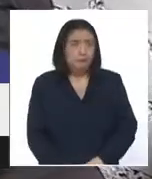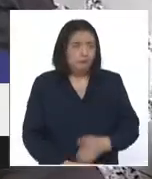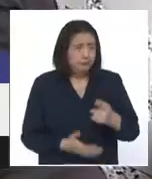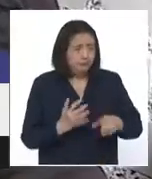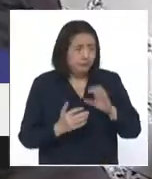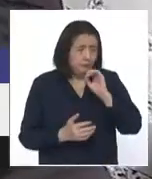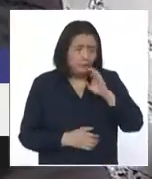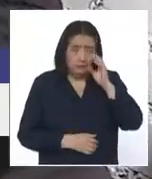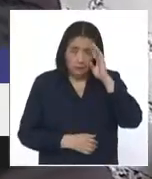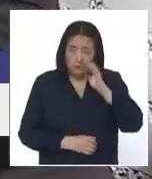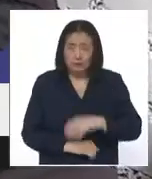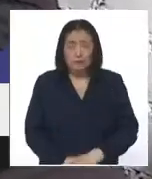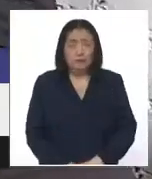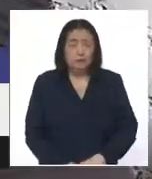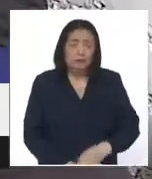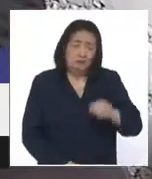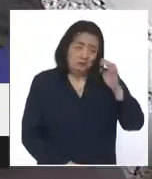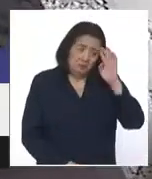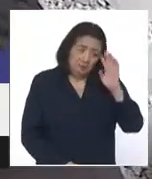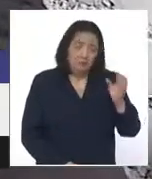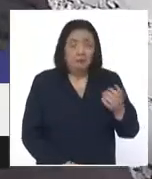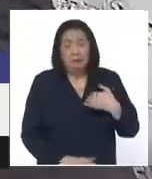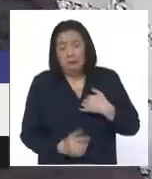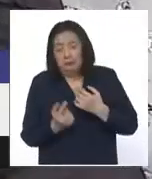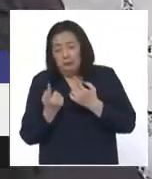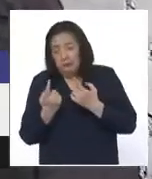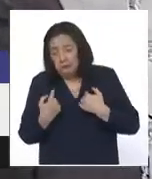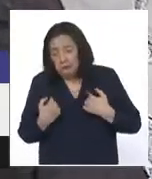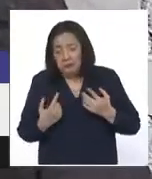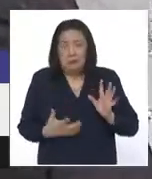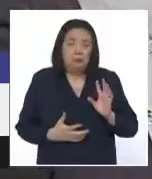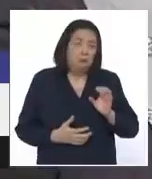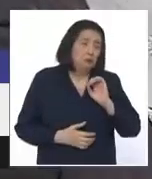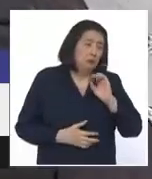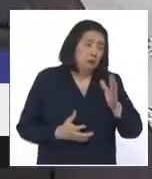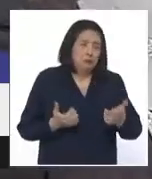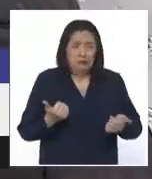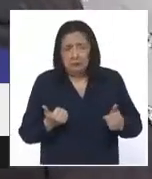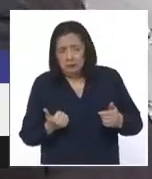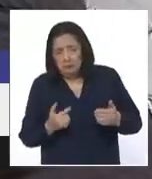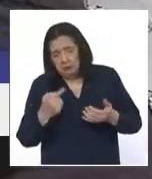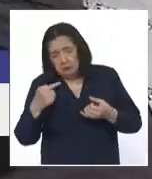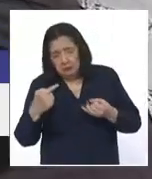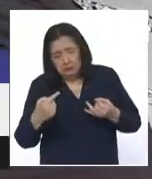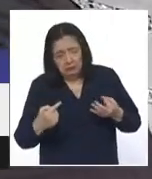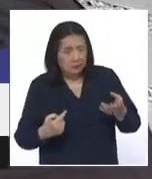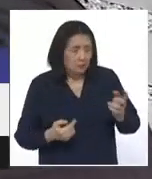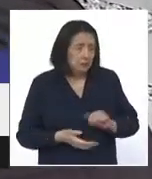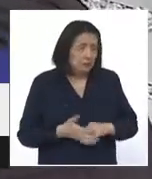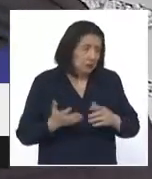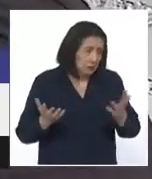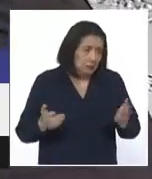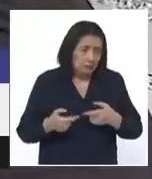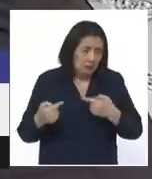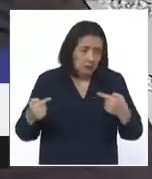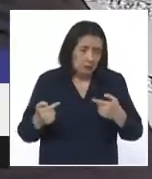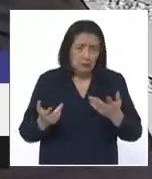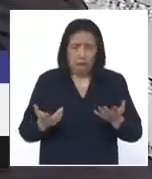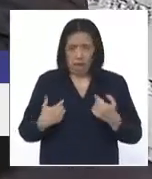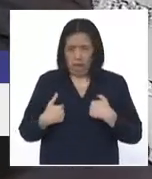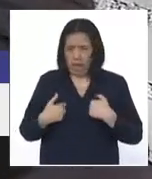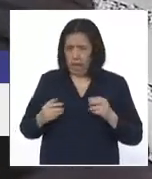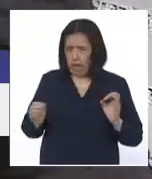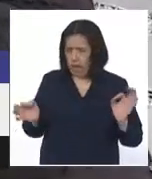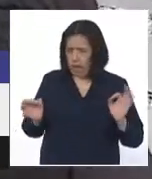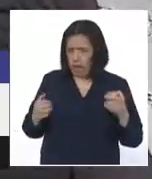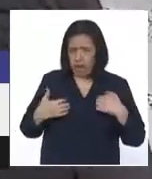dicho a la policía? Bueno, la policía solo me preguntó. Me dice, ¿cómo esto? ¿Qué esto? ¿Usted tiene a alguien enemigo, no, señor? Le